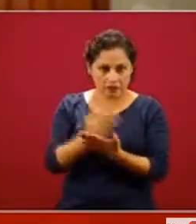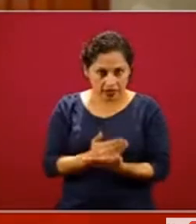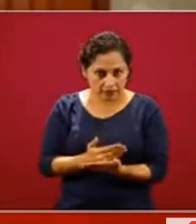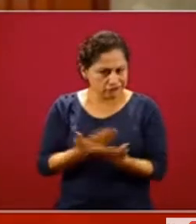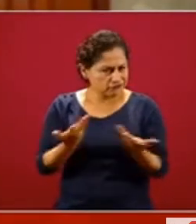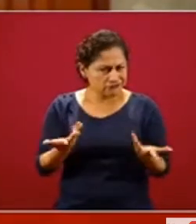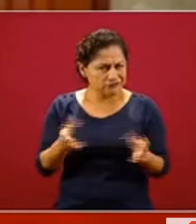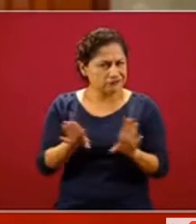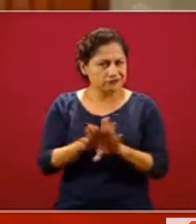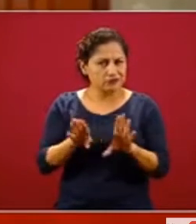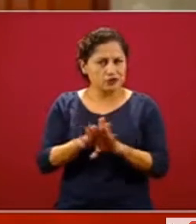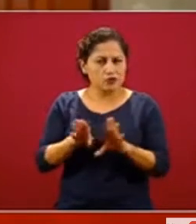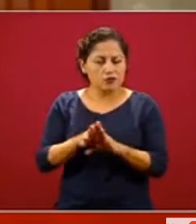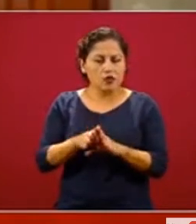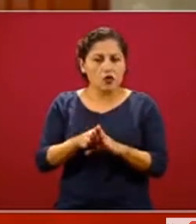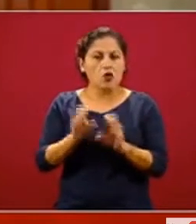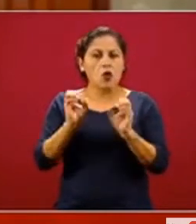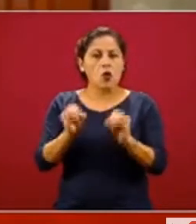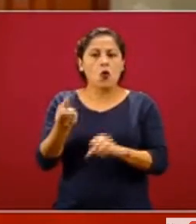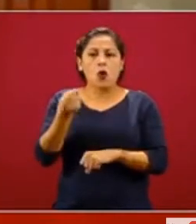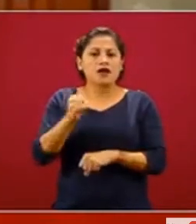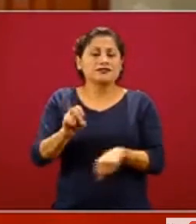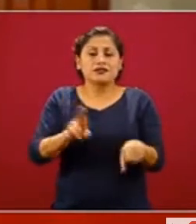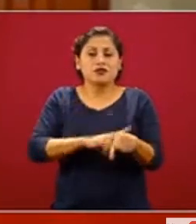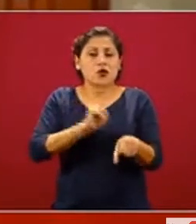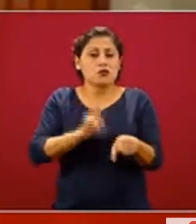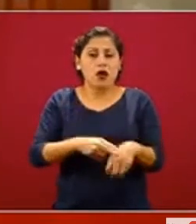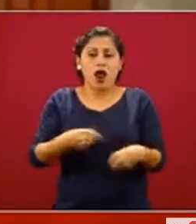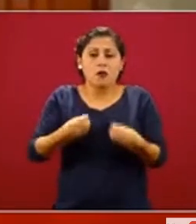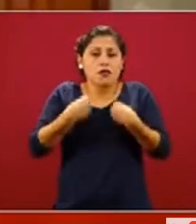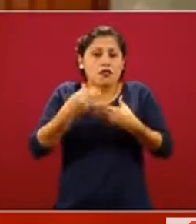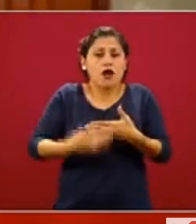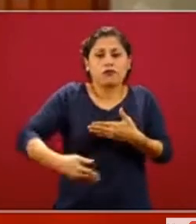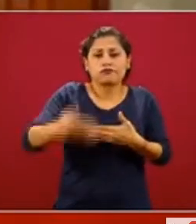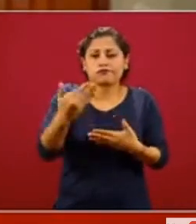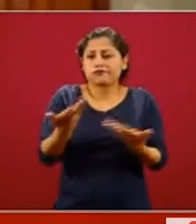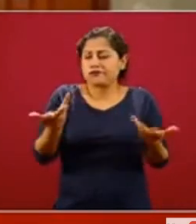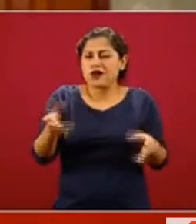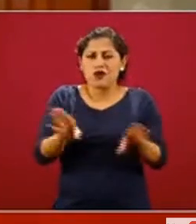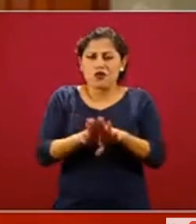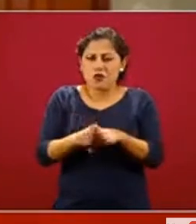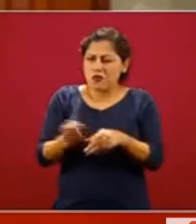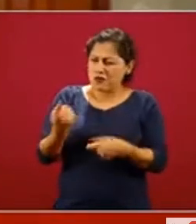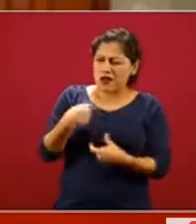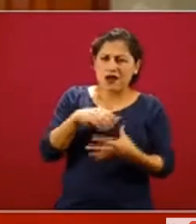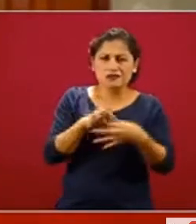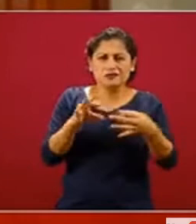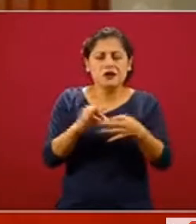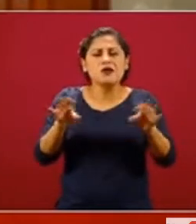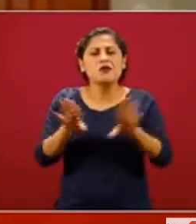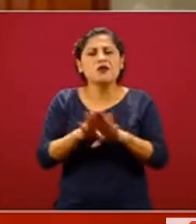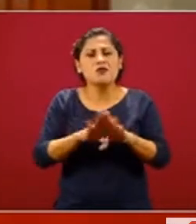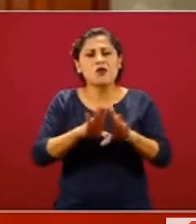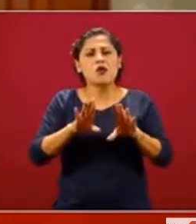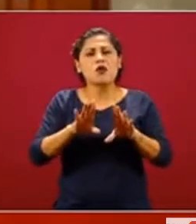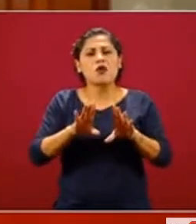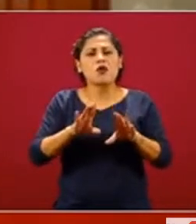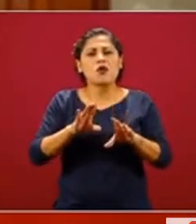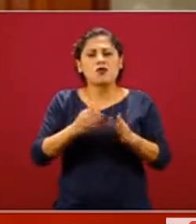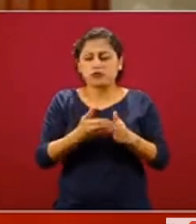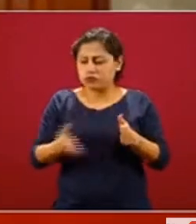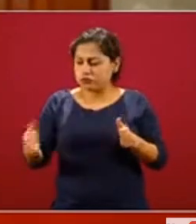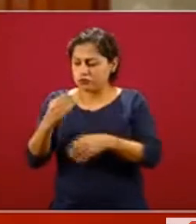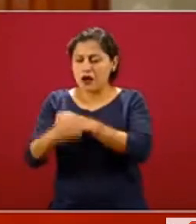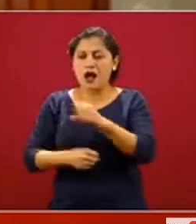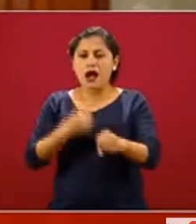digamos parte de lo normal con lo que se tiene que vivir. O sea, ¿cómo sería este año con esta cuestión atípica que ha impactado en